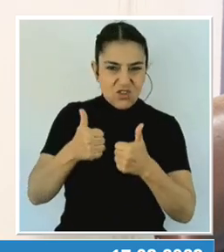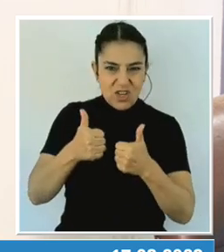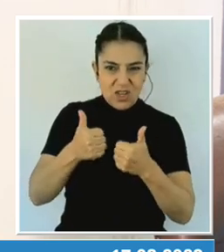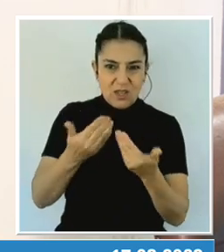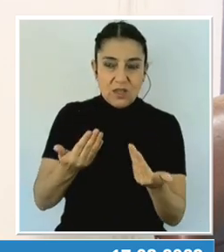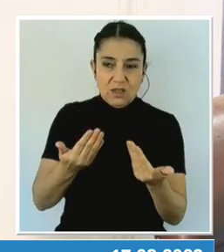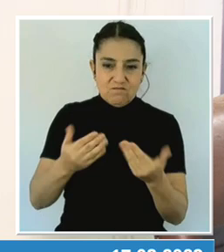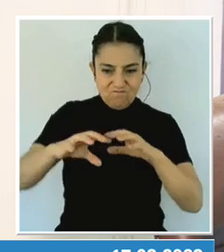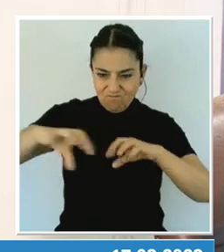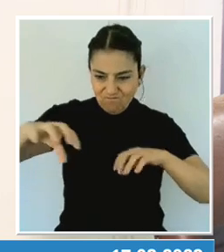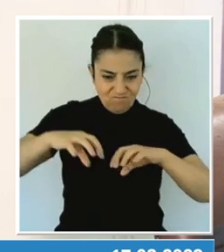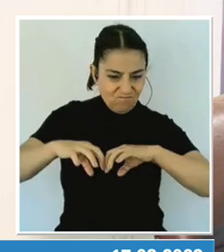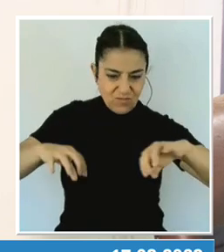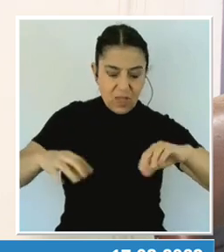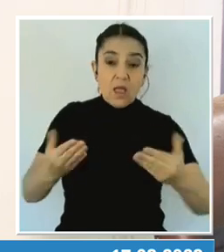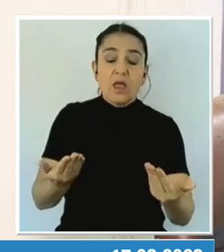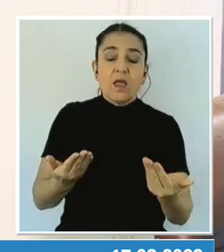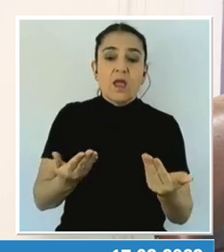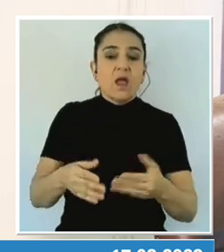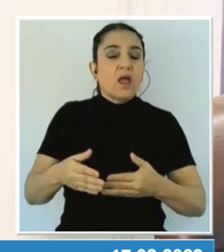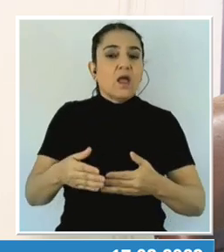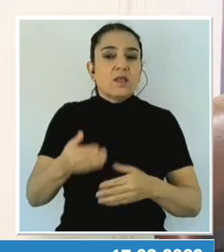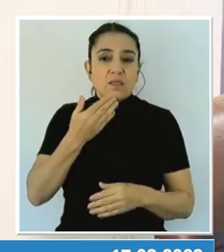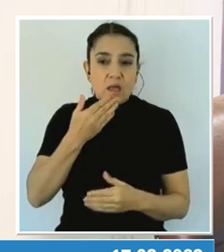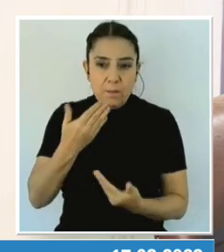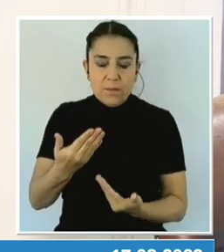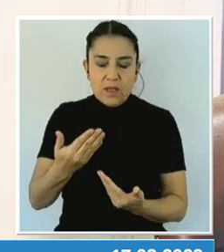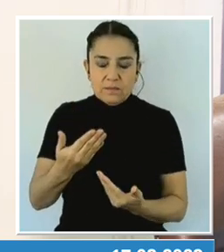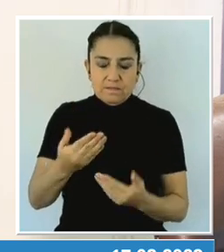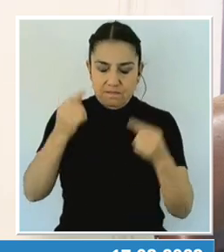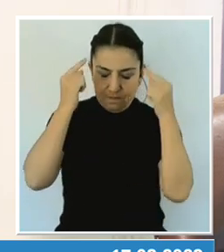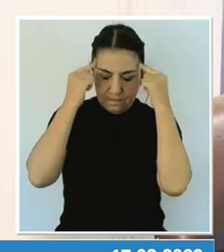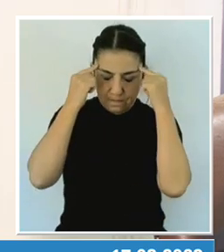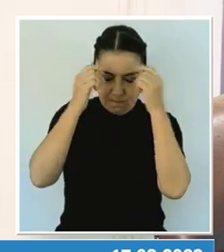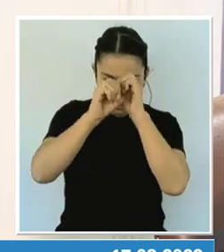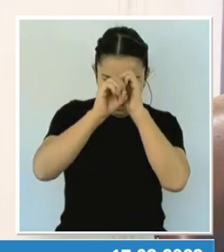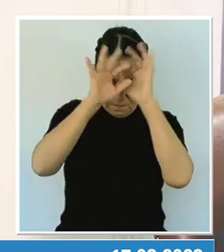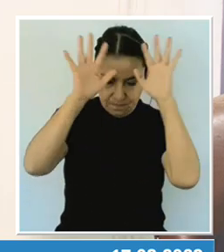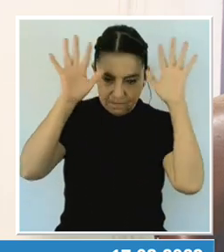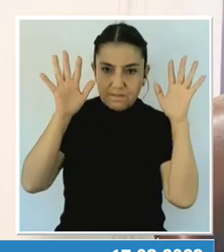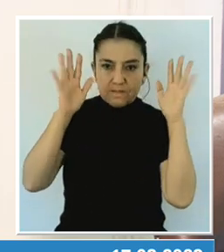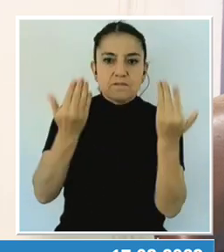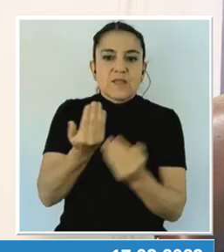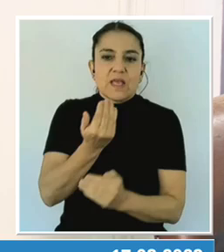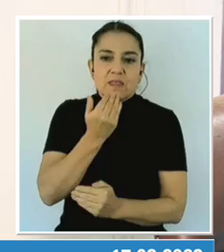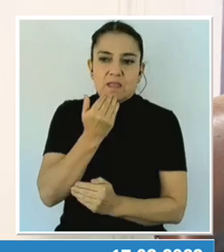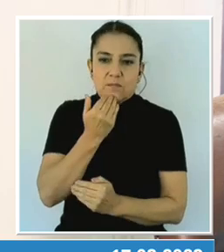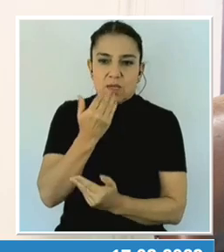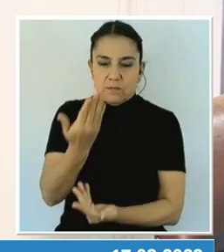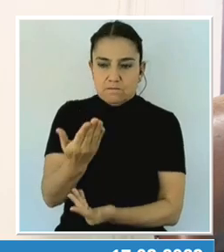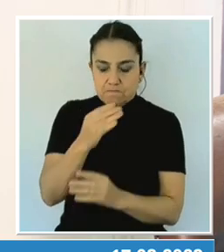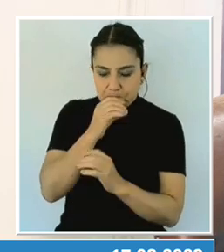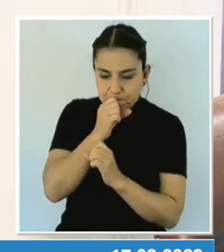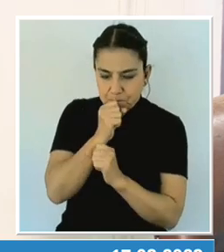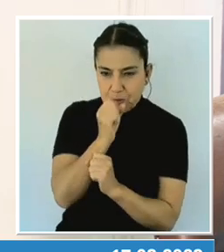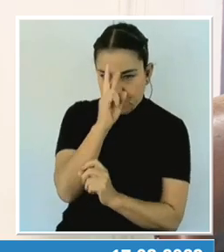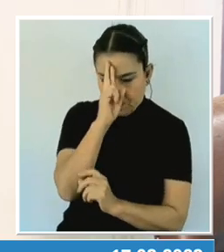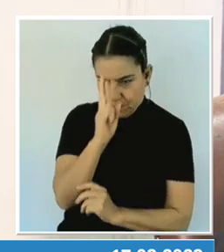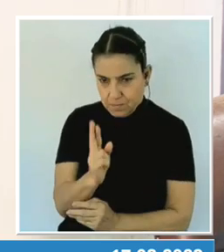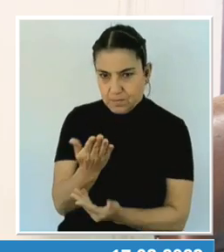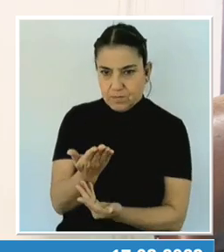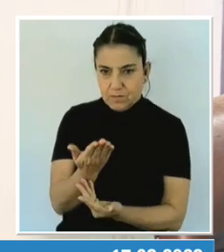con la lucidez, sean prudentes. Chile me espera mucho de